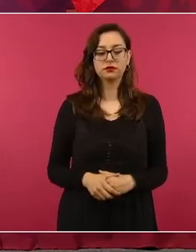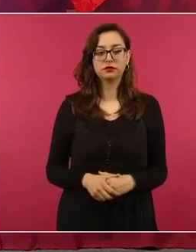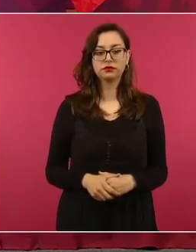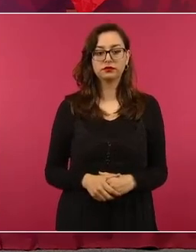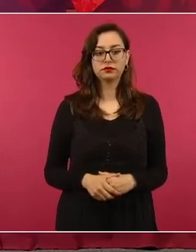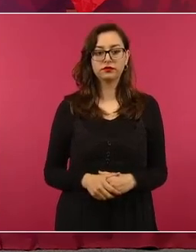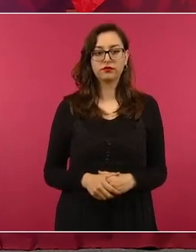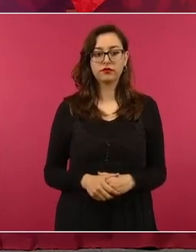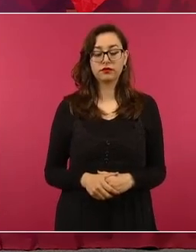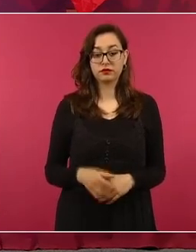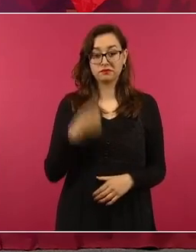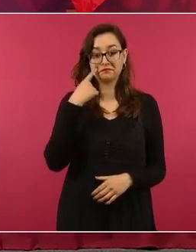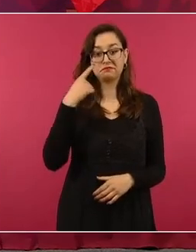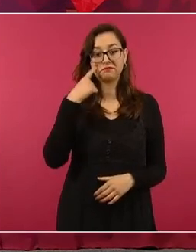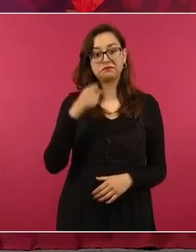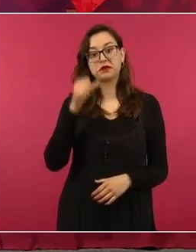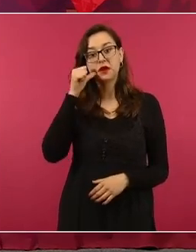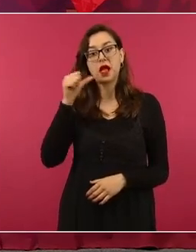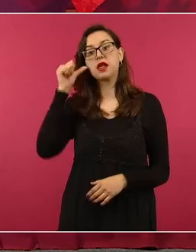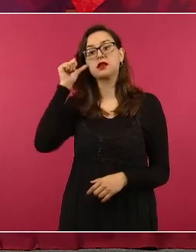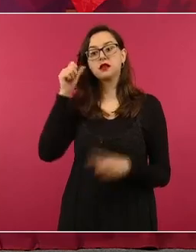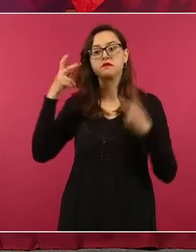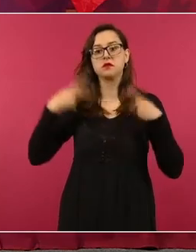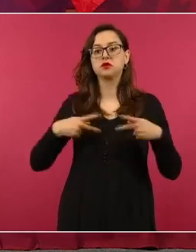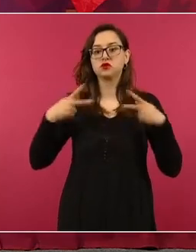de estos 60,